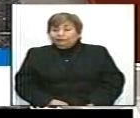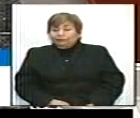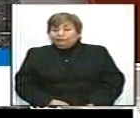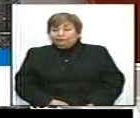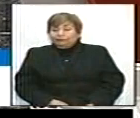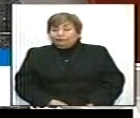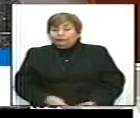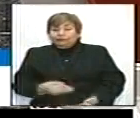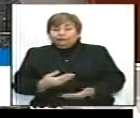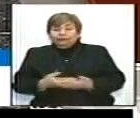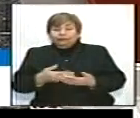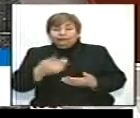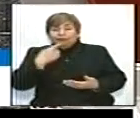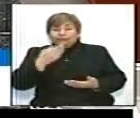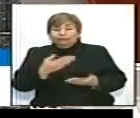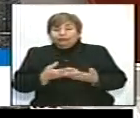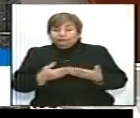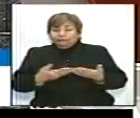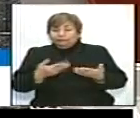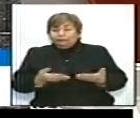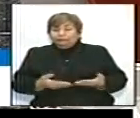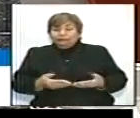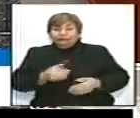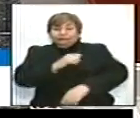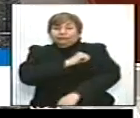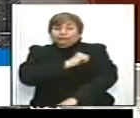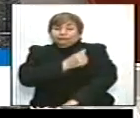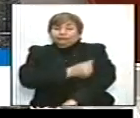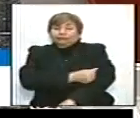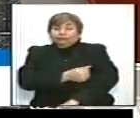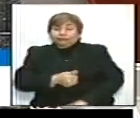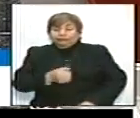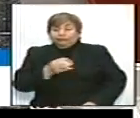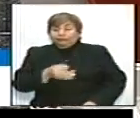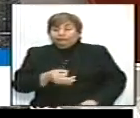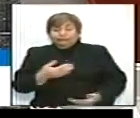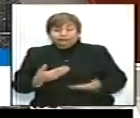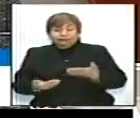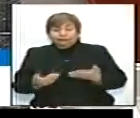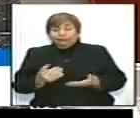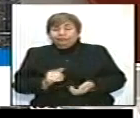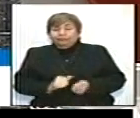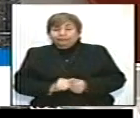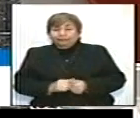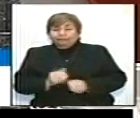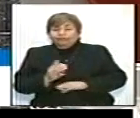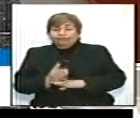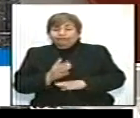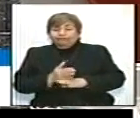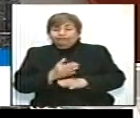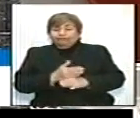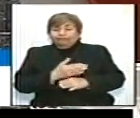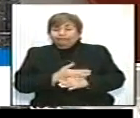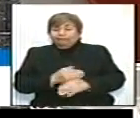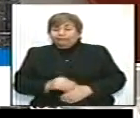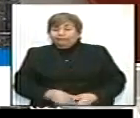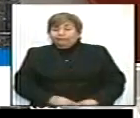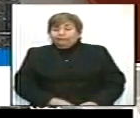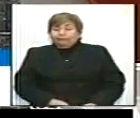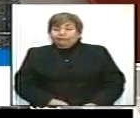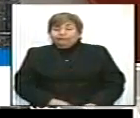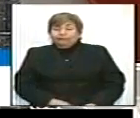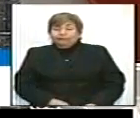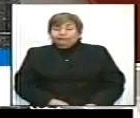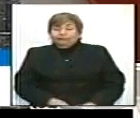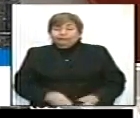se involucra con las autoridades locales, ¿no? En materia de infraestructura, desarrollamos el proyecto que les comentaba